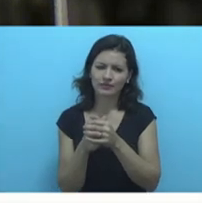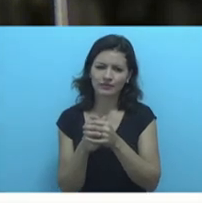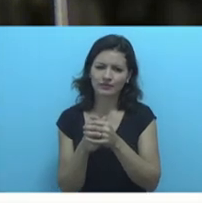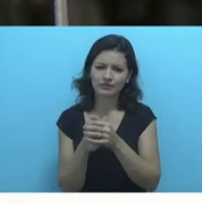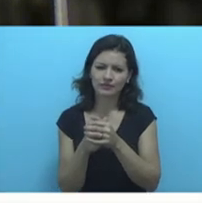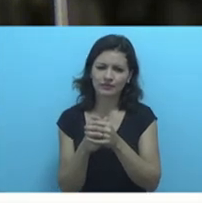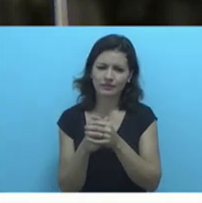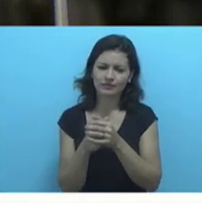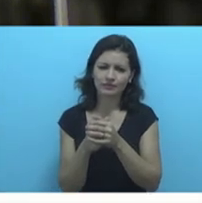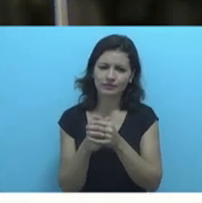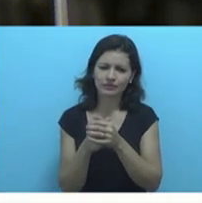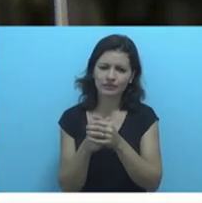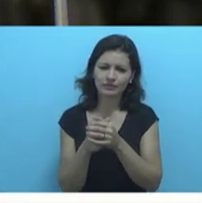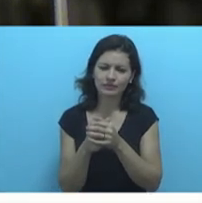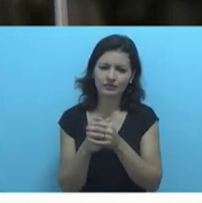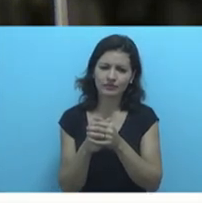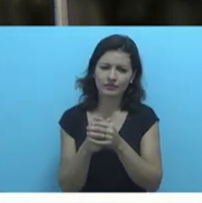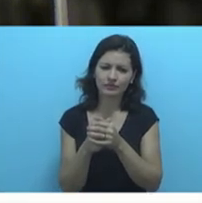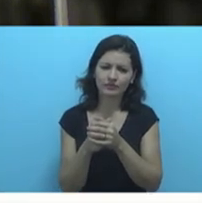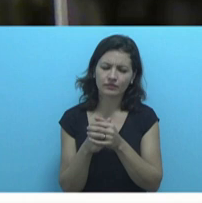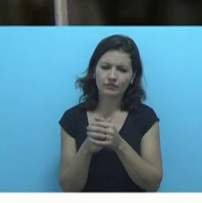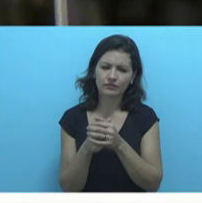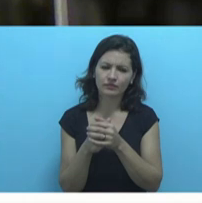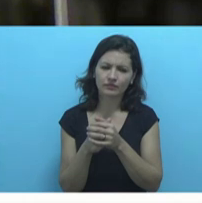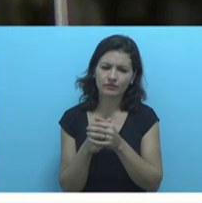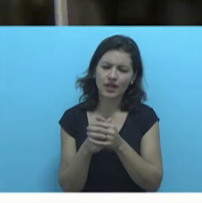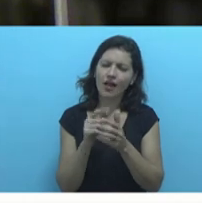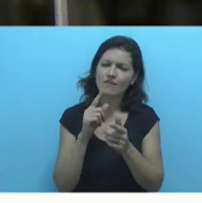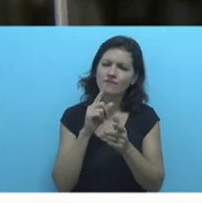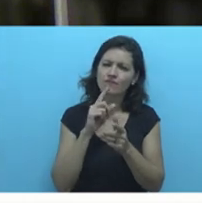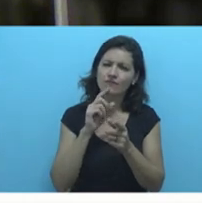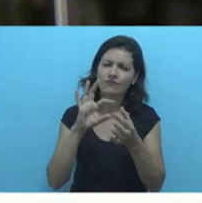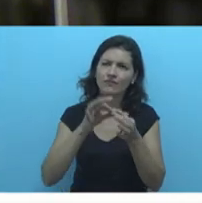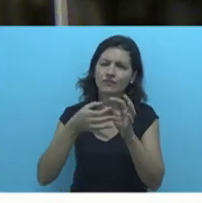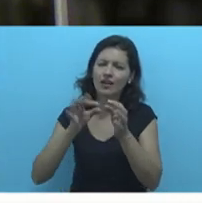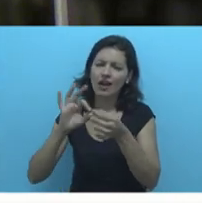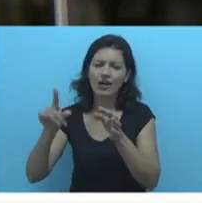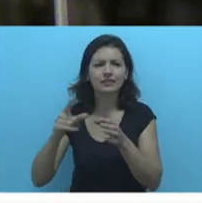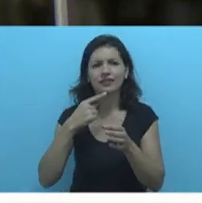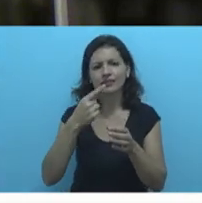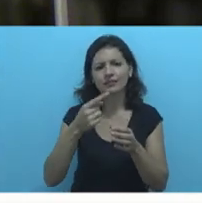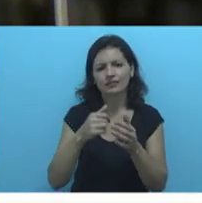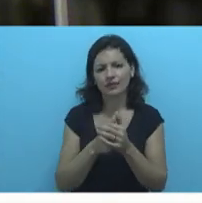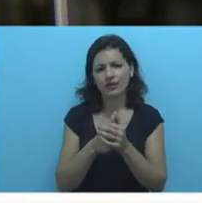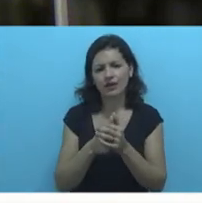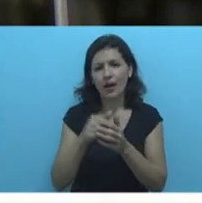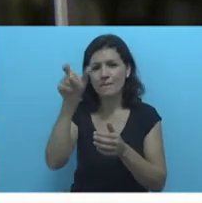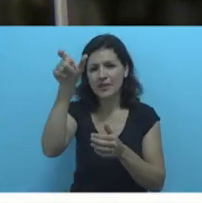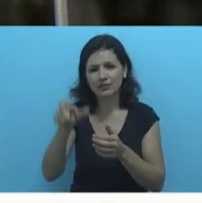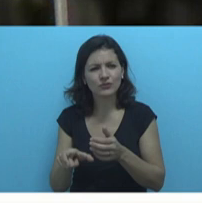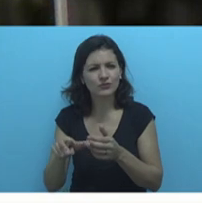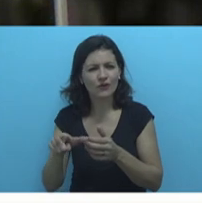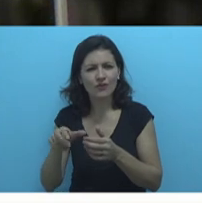allá de lo que te he manifestado por privado, hay una frase que dice que detrás de un gran hombre siempre hay una